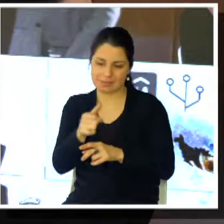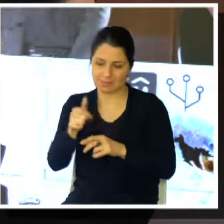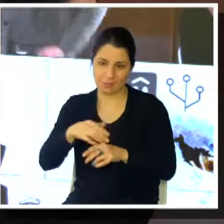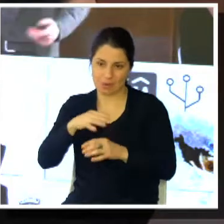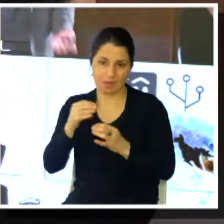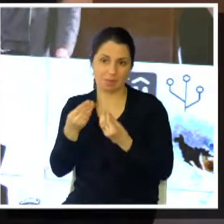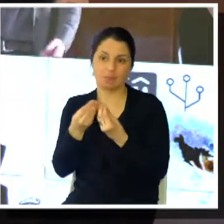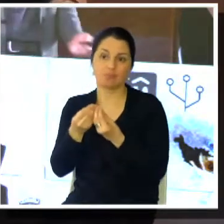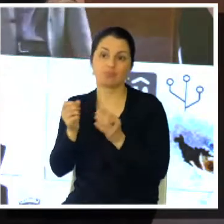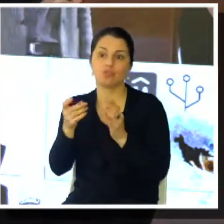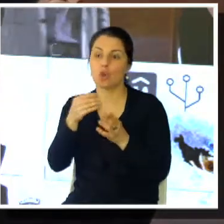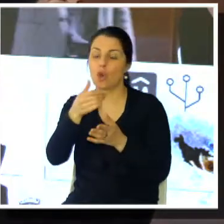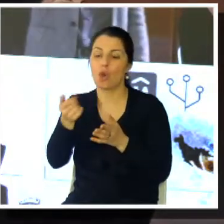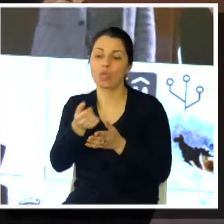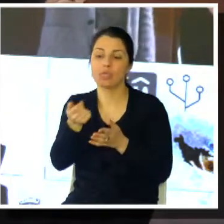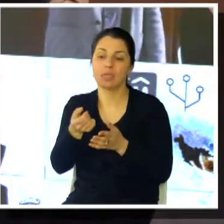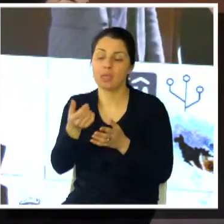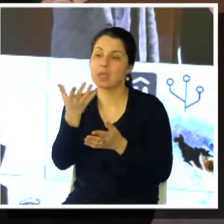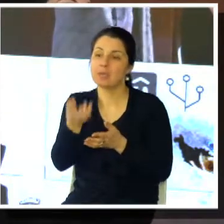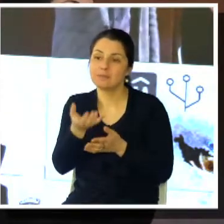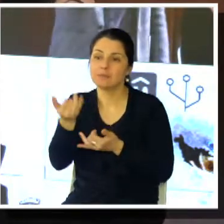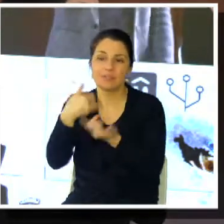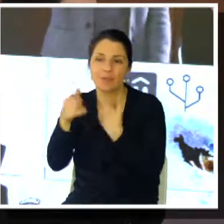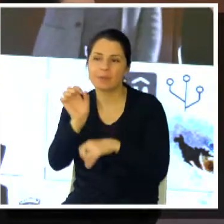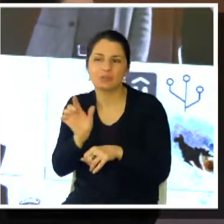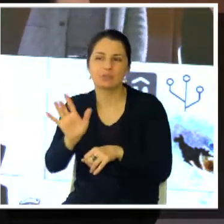la cantidad de dispositivos y el tipo de dispositivos sobre